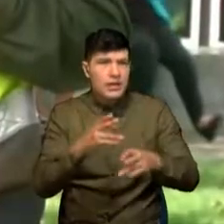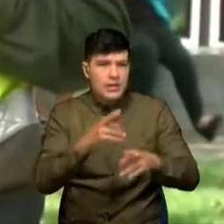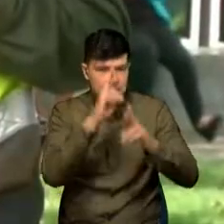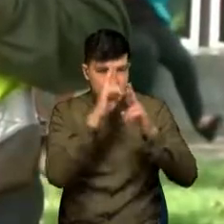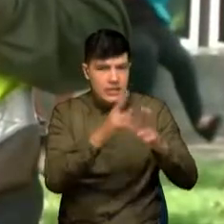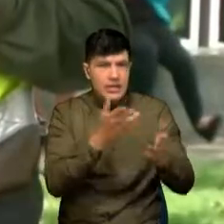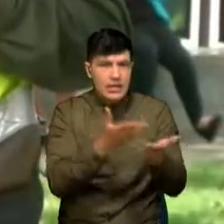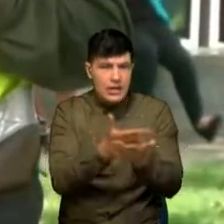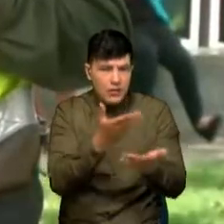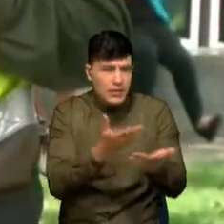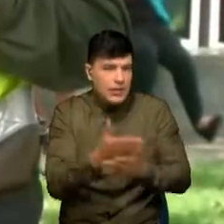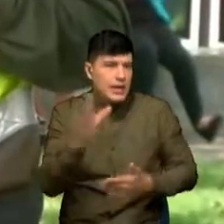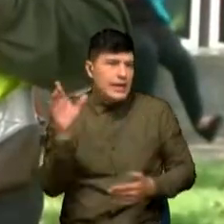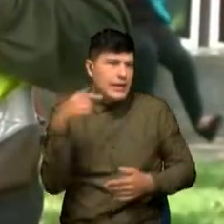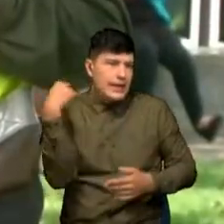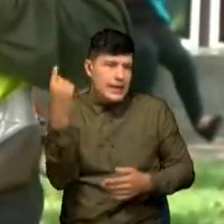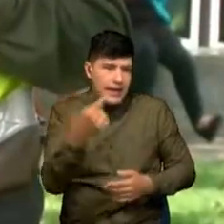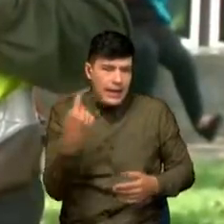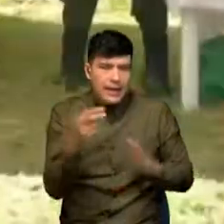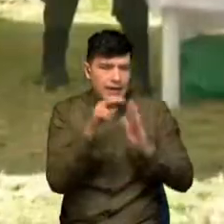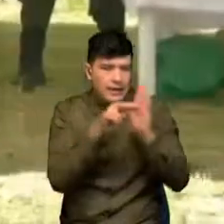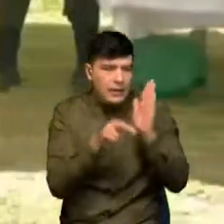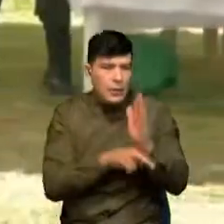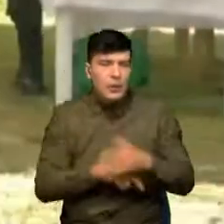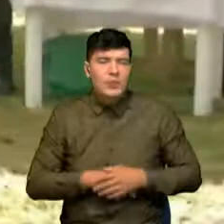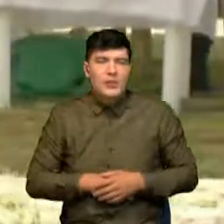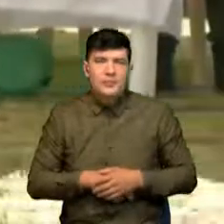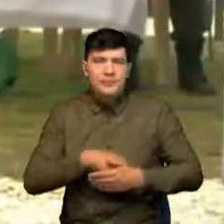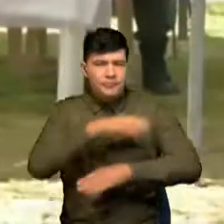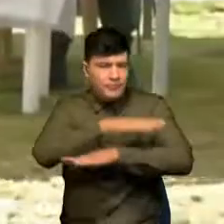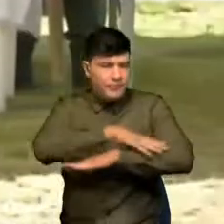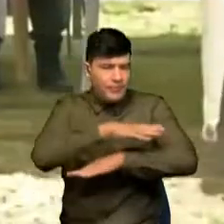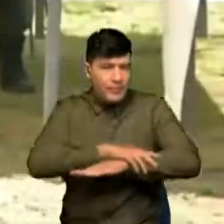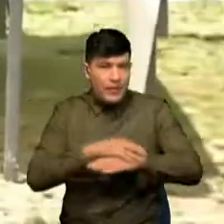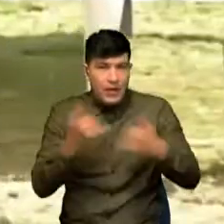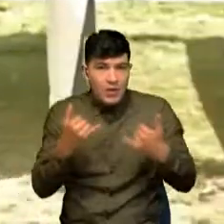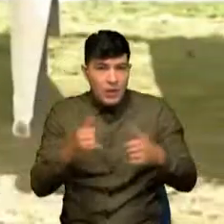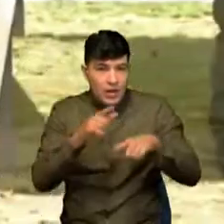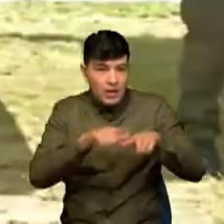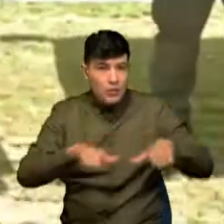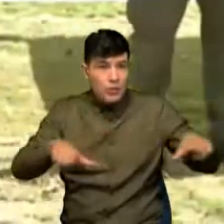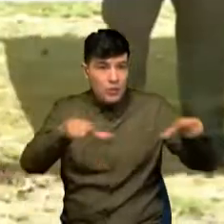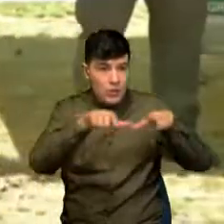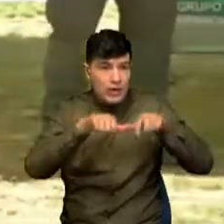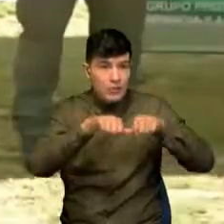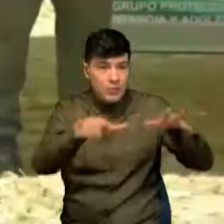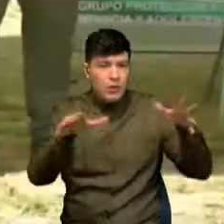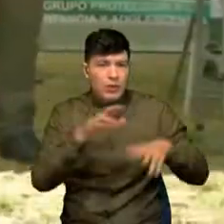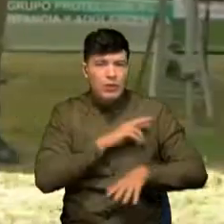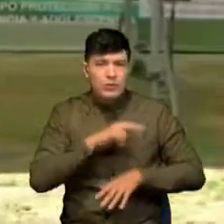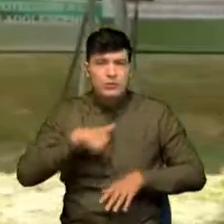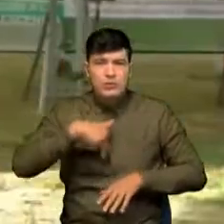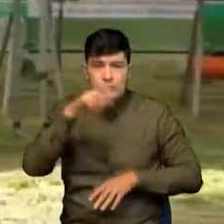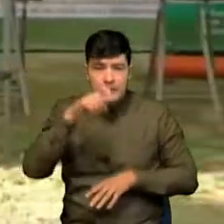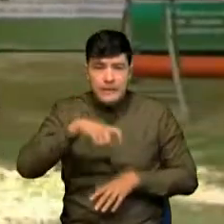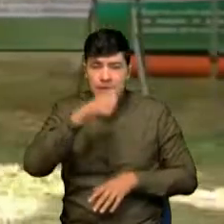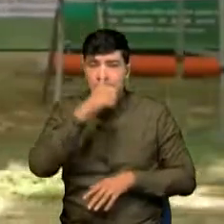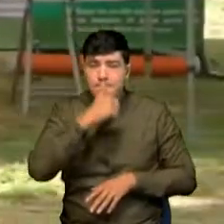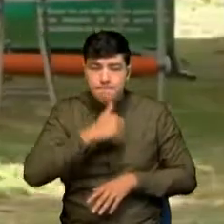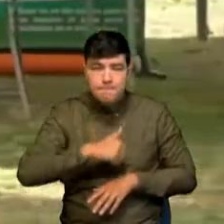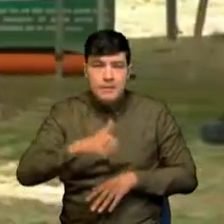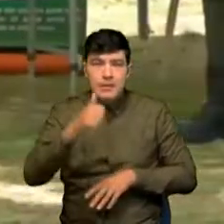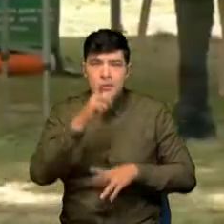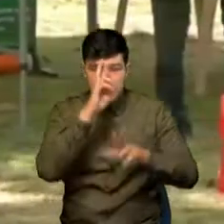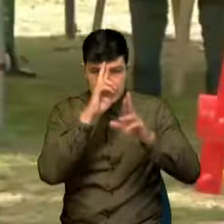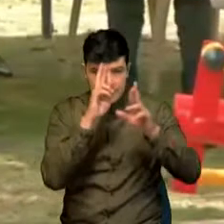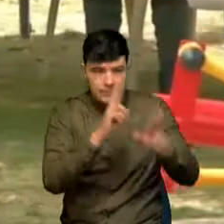esas recomendaciones, cómo en esos eventos públicos, cómo vamos nosotros a ser muy tolerantes, ser muy respetuosos,